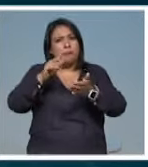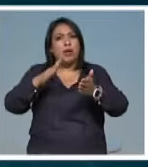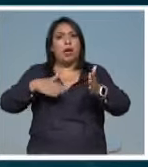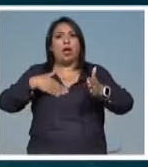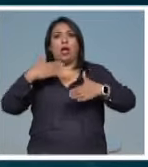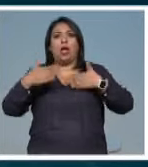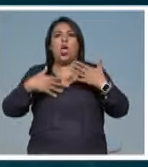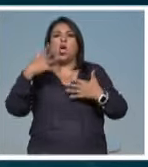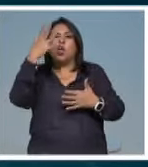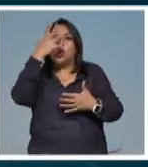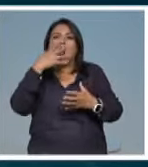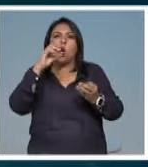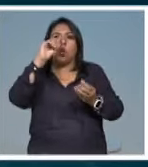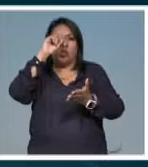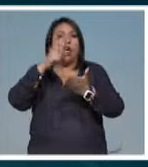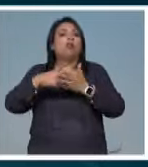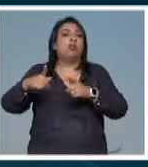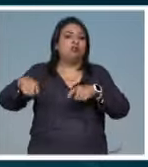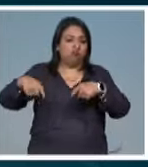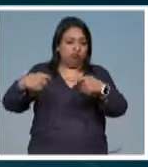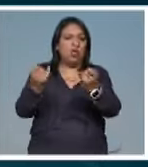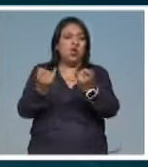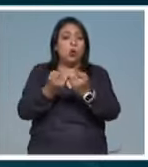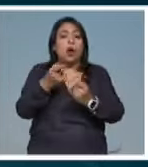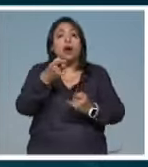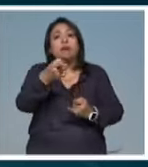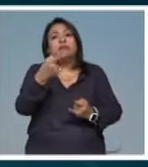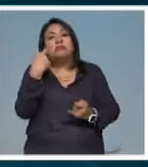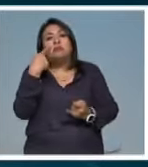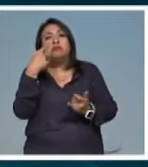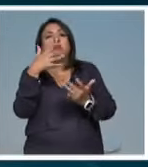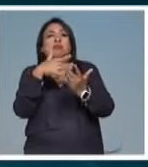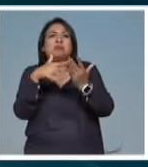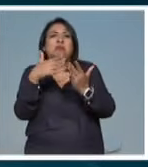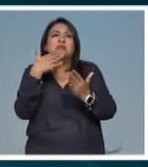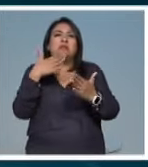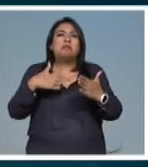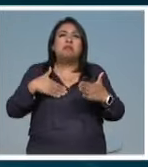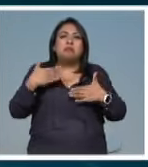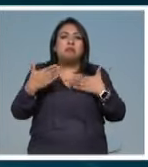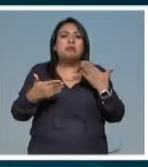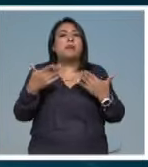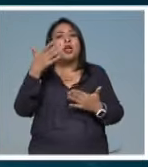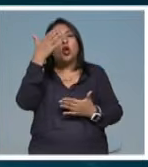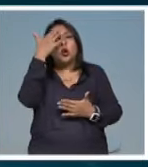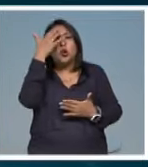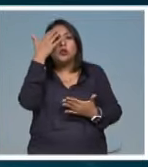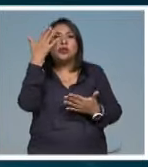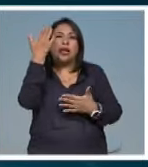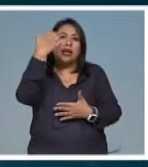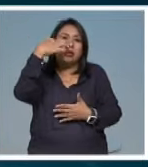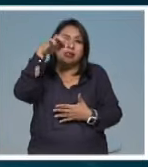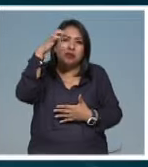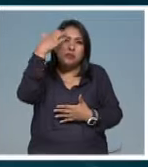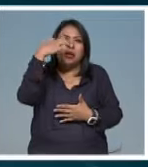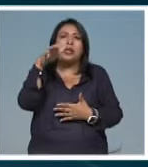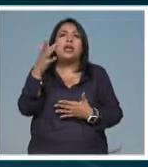traumas. Creo que se hace una lectura amena cuando se van conociendo las vivencias,